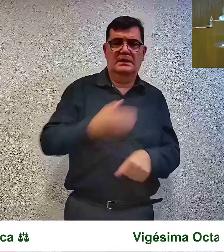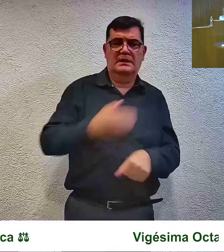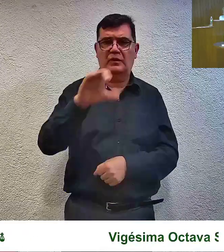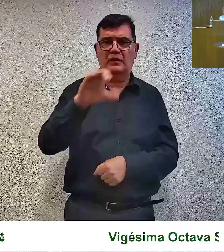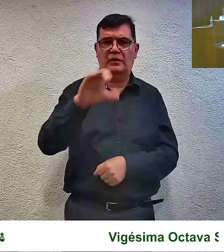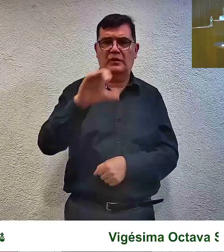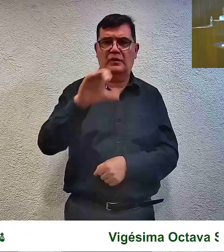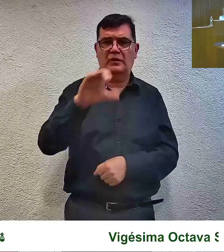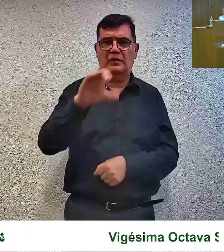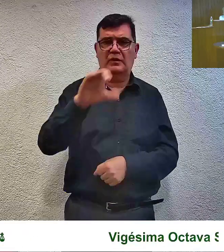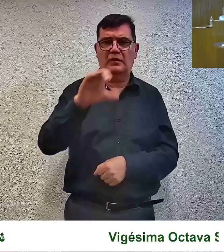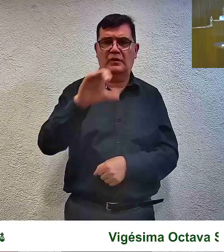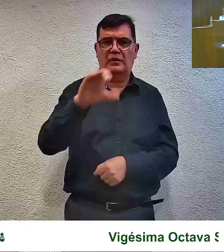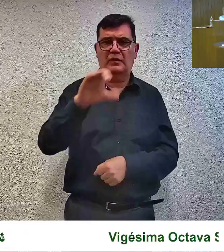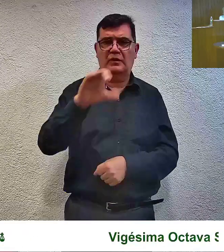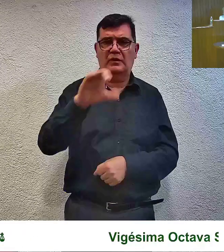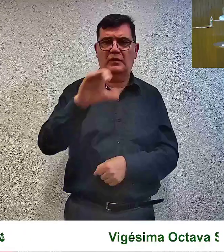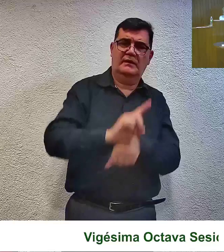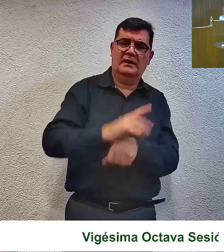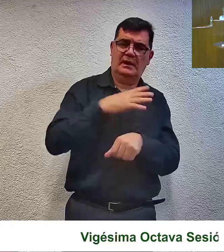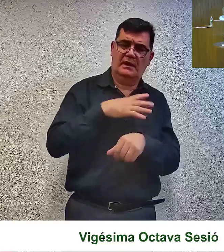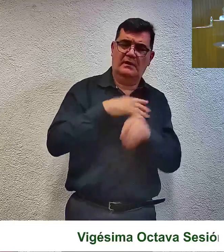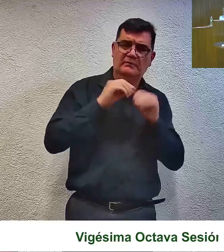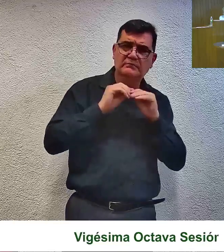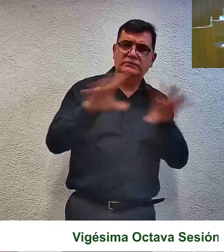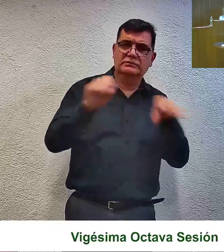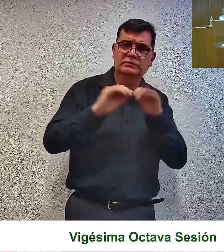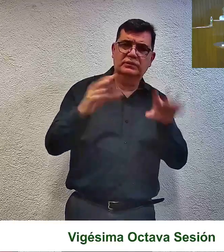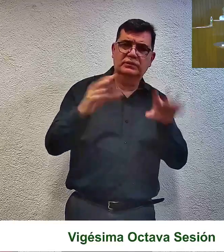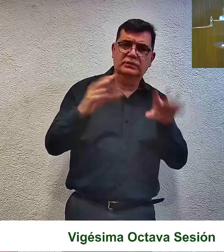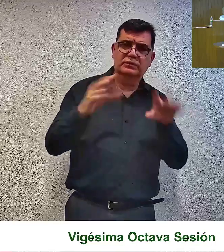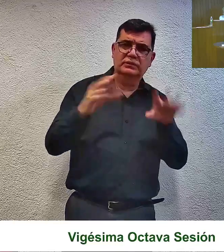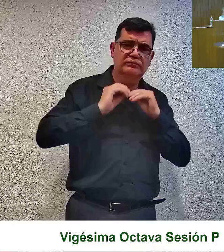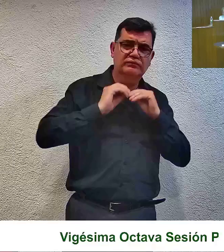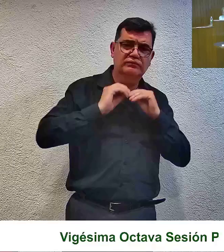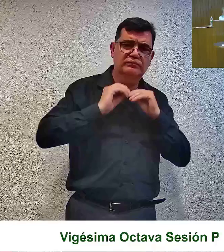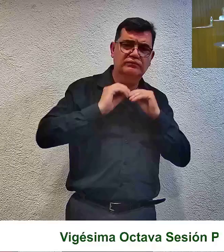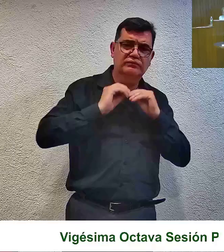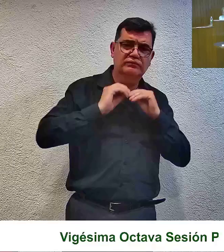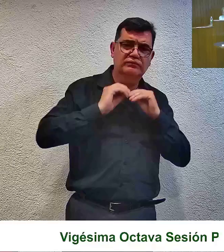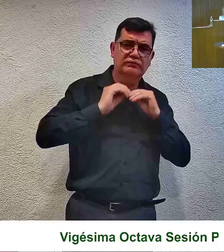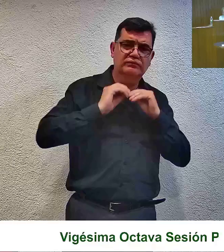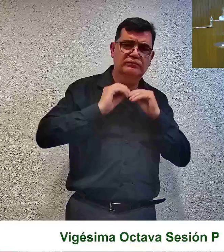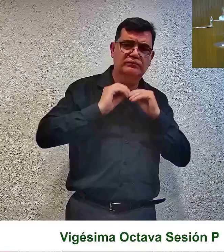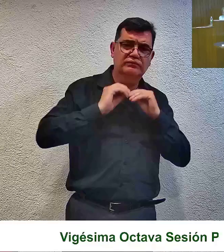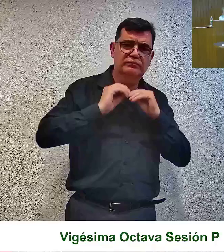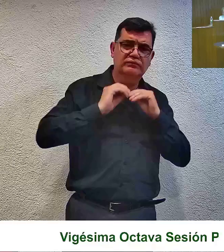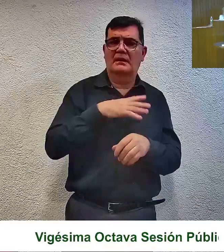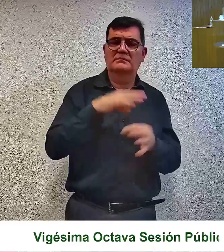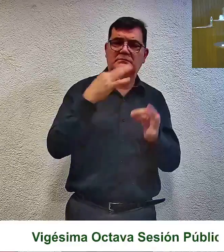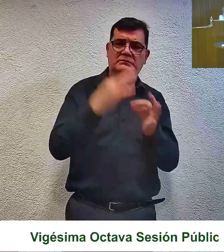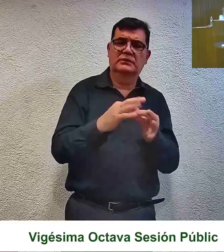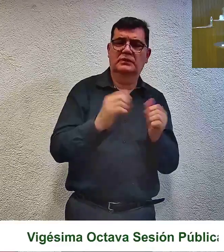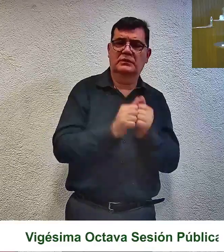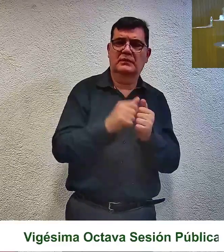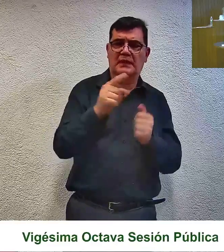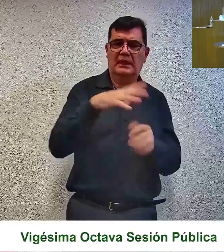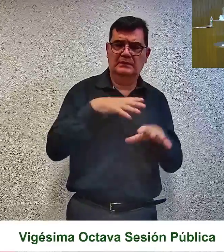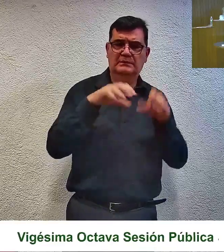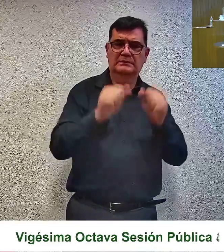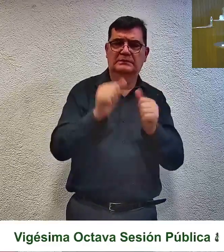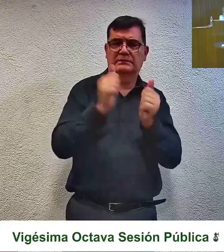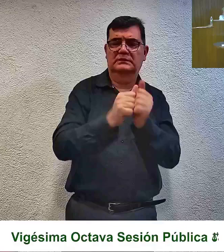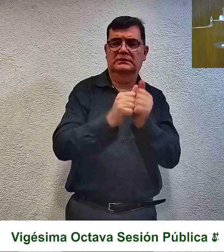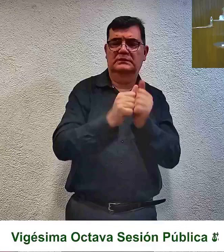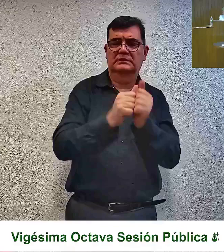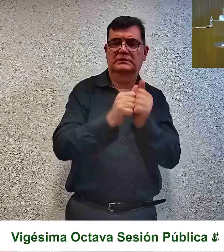publicó por un total de 40 días en la página oficial de Facebook del ayuntamiento de ese municipio, concretándose al fin y alcances definidos